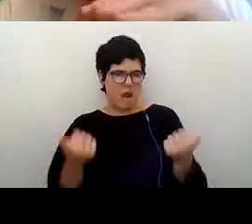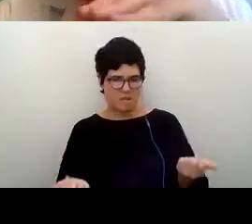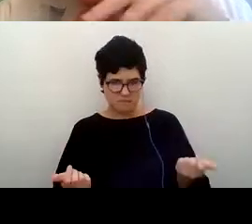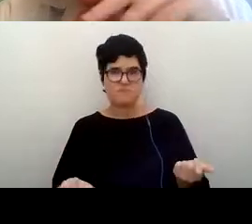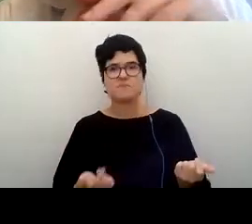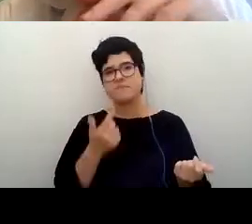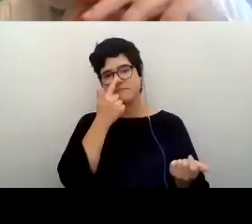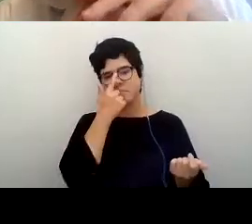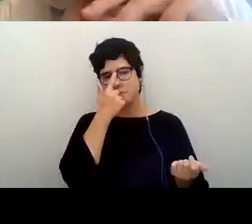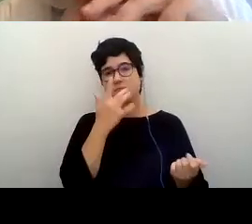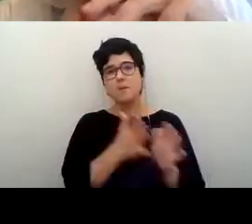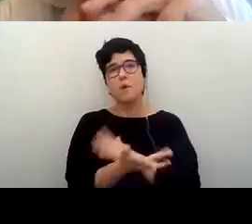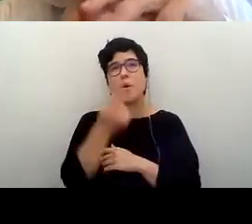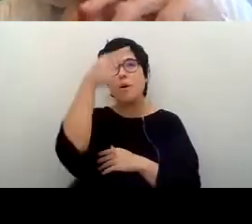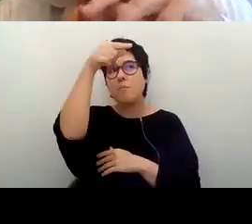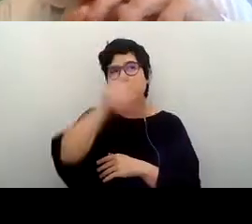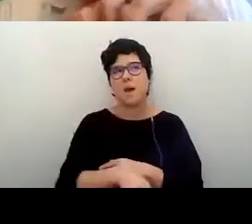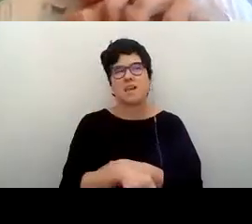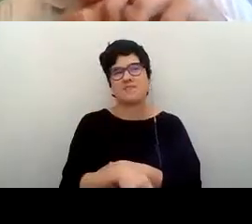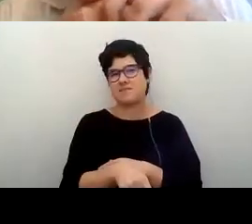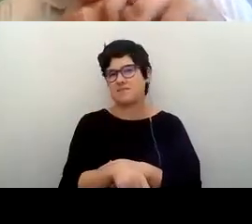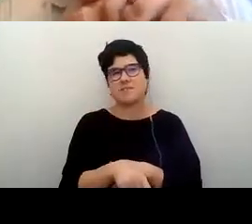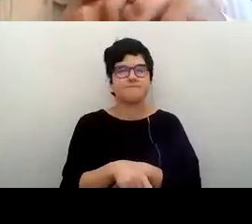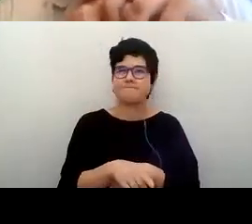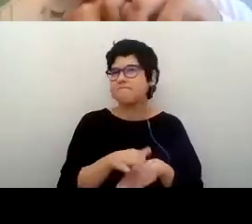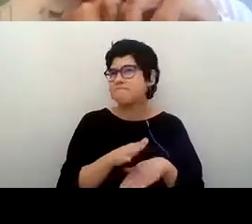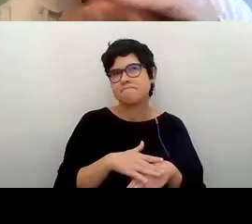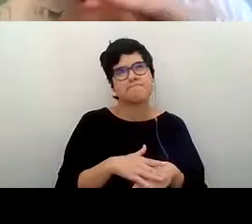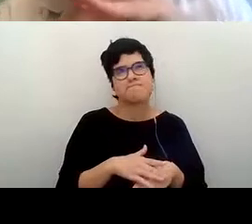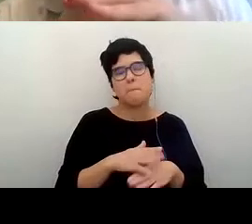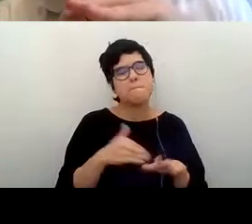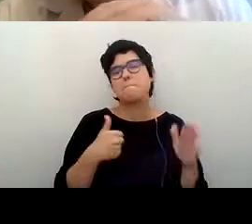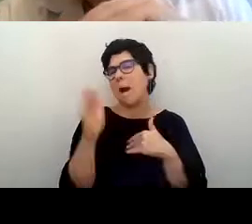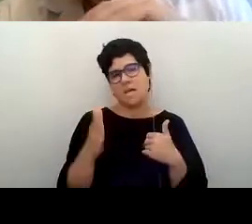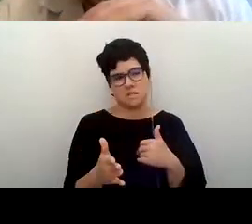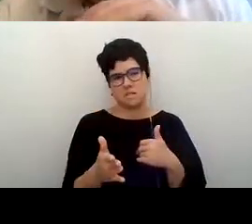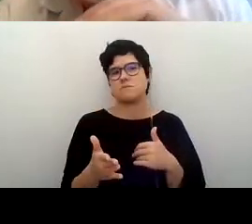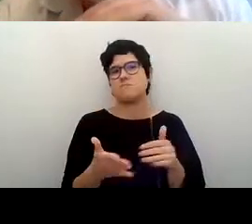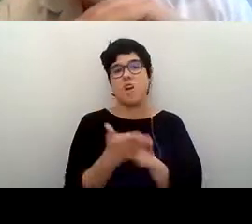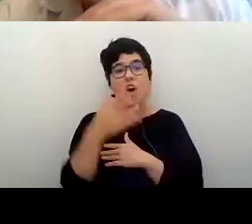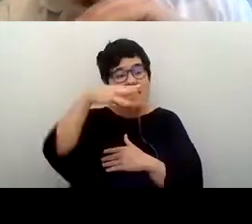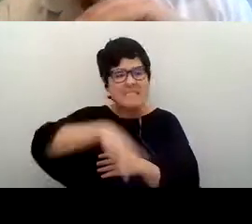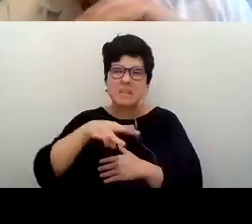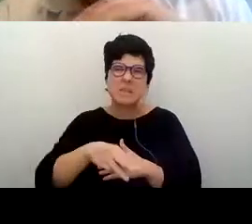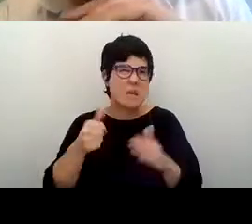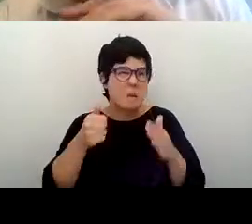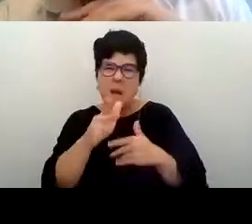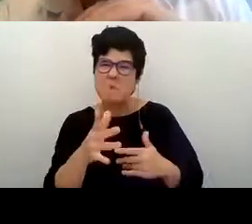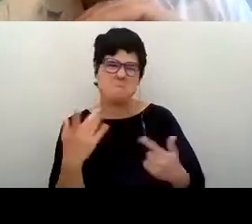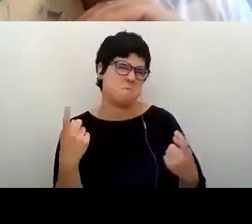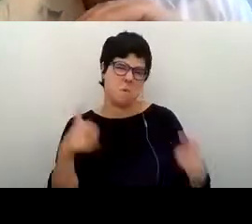Pero menos de 1 mes no, más de 3 meses yo creo que tampoco resulta especialmente